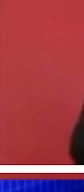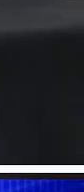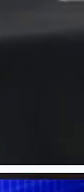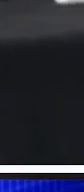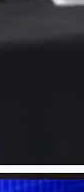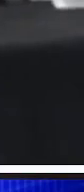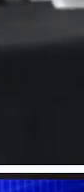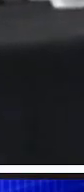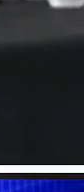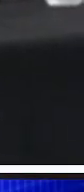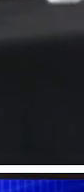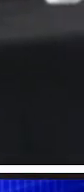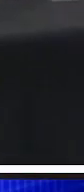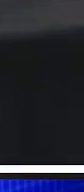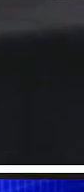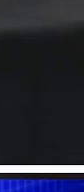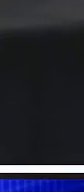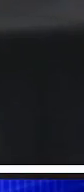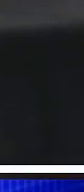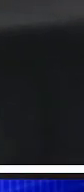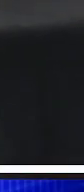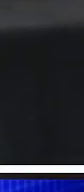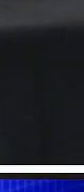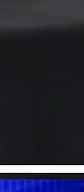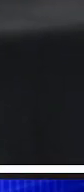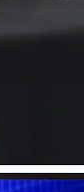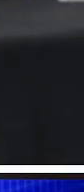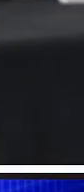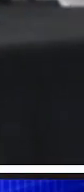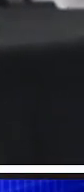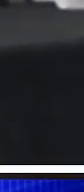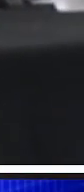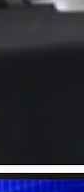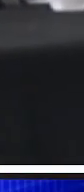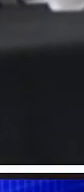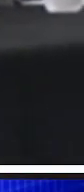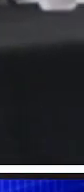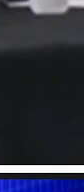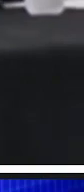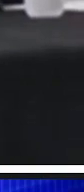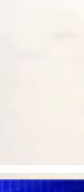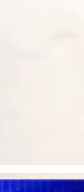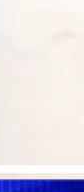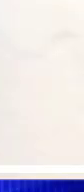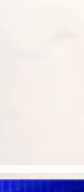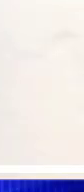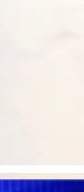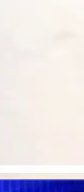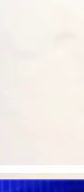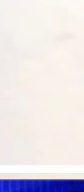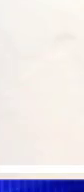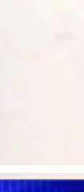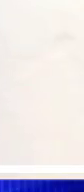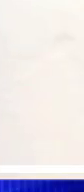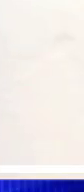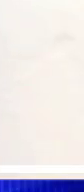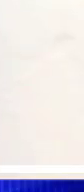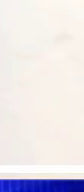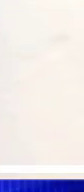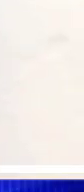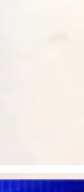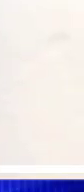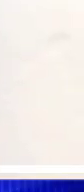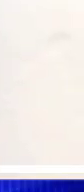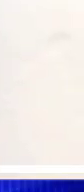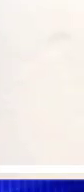agradezco que me hayan acompañado en esta emisión si les gustó el vídeo esta información les invito a que se suscriban a este canal les agradezco mucho este like estas manitas